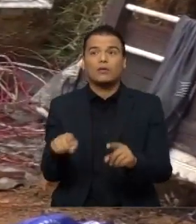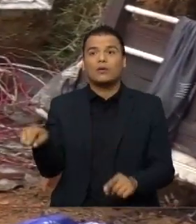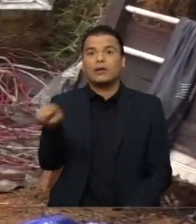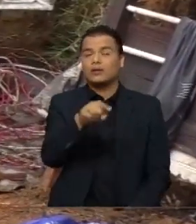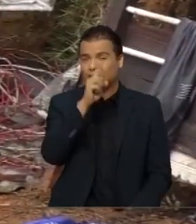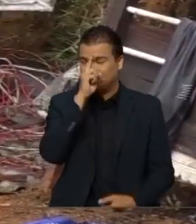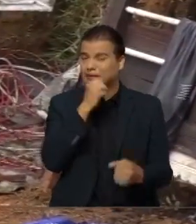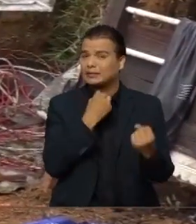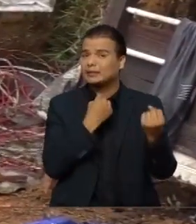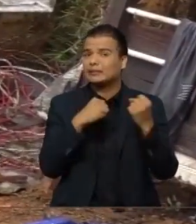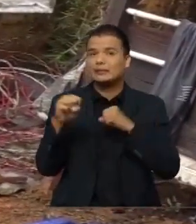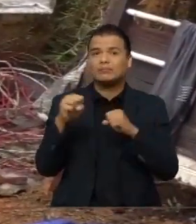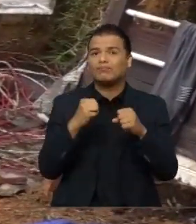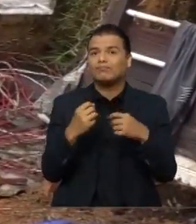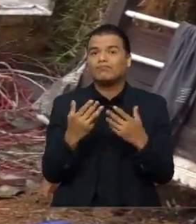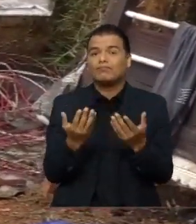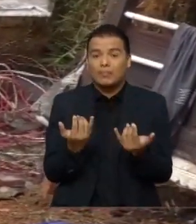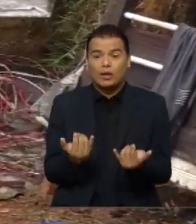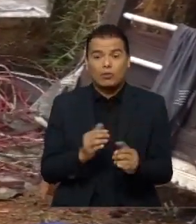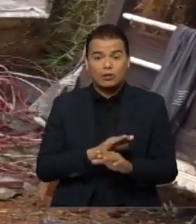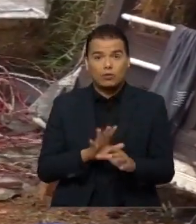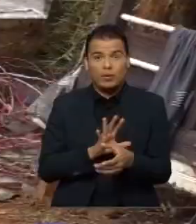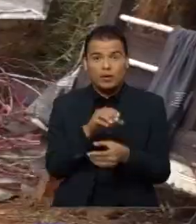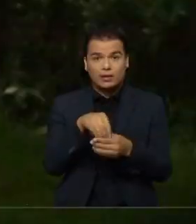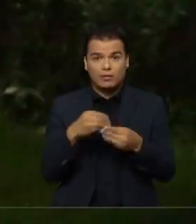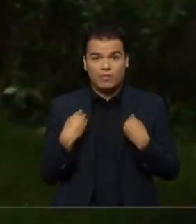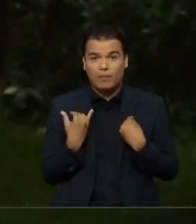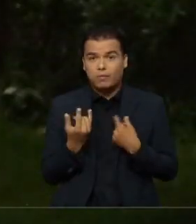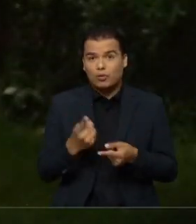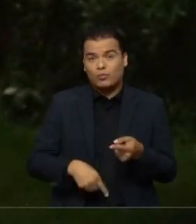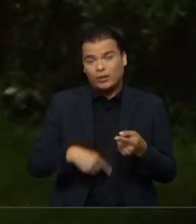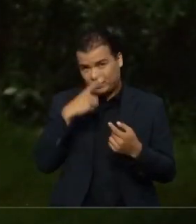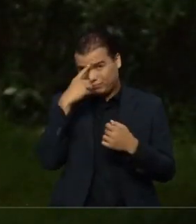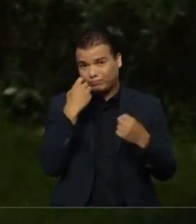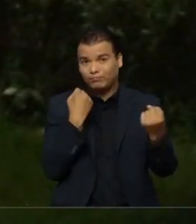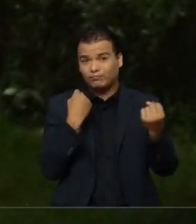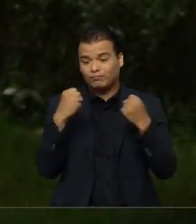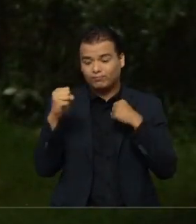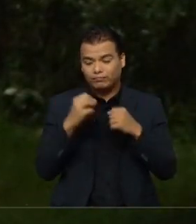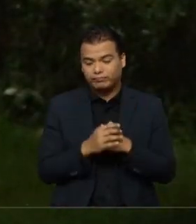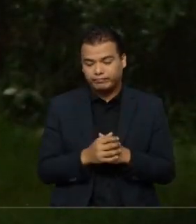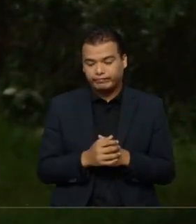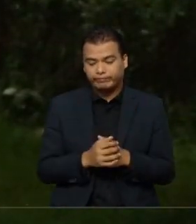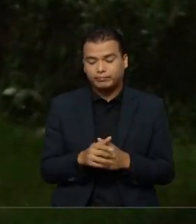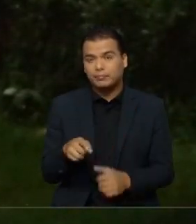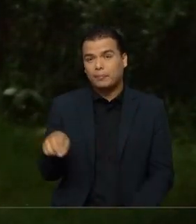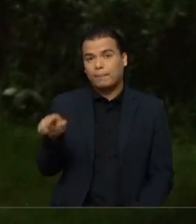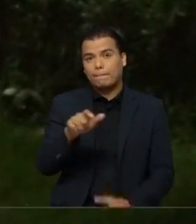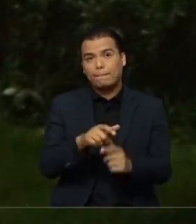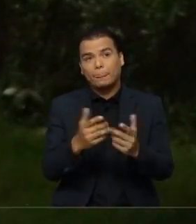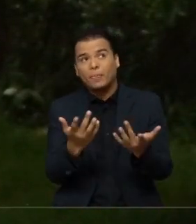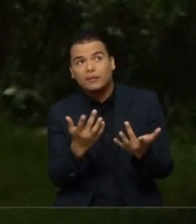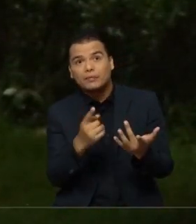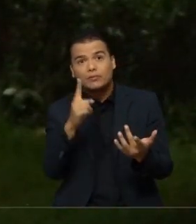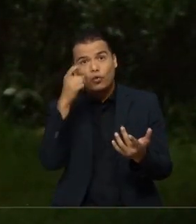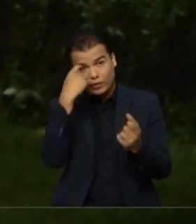comunidad de este sector es que tengan que desalojar. Los afectados continúan esperando las ayudas